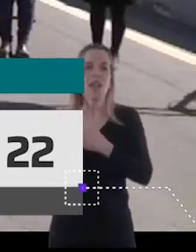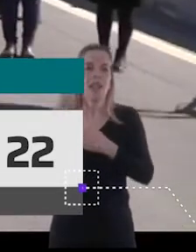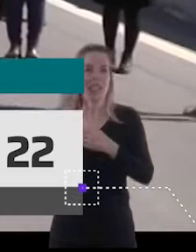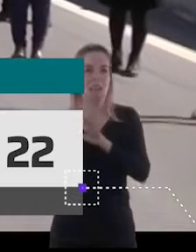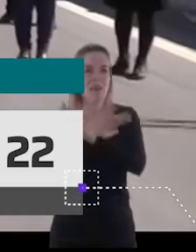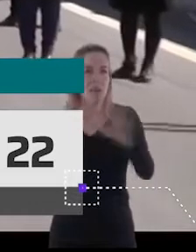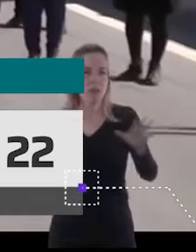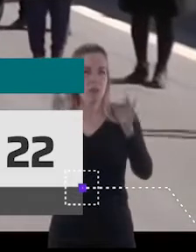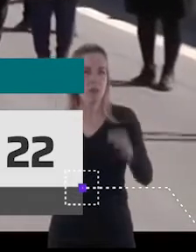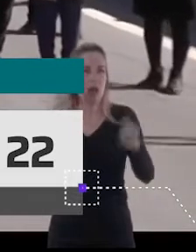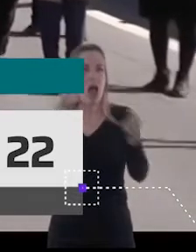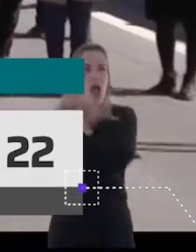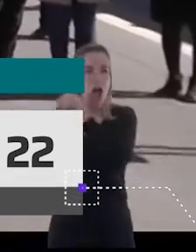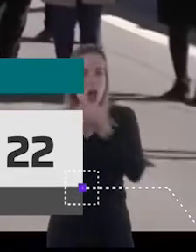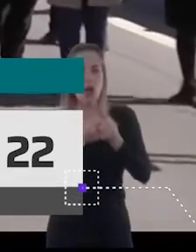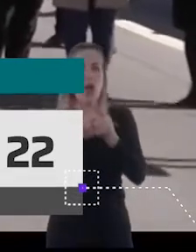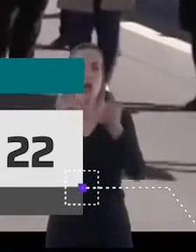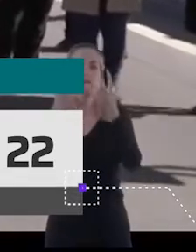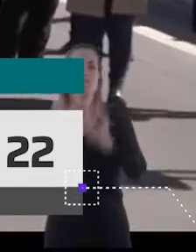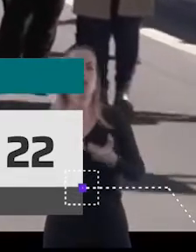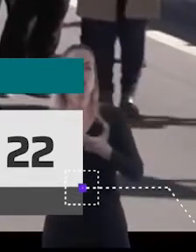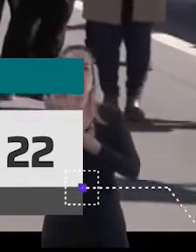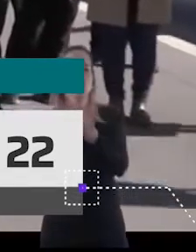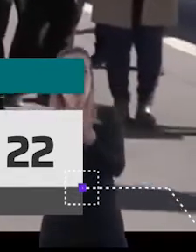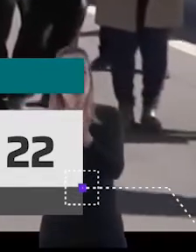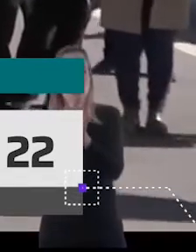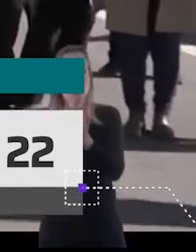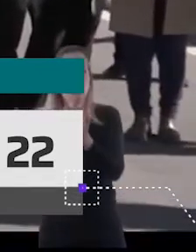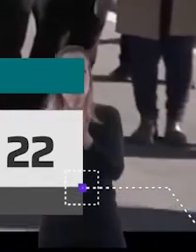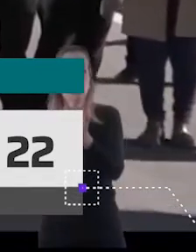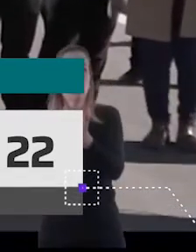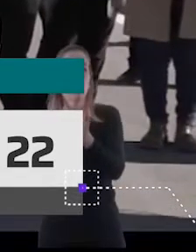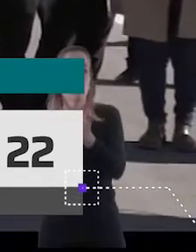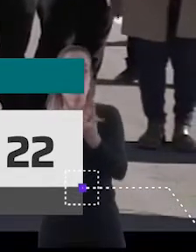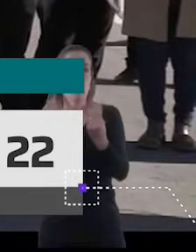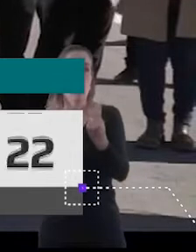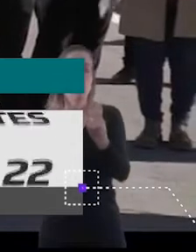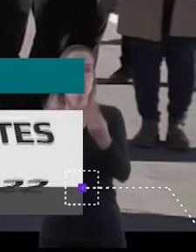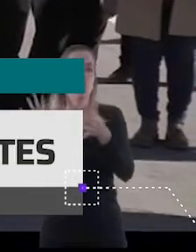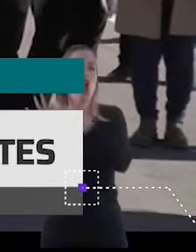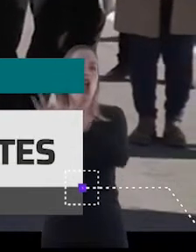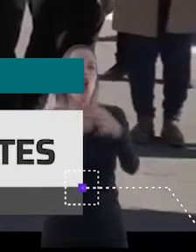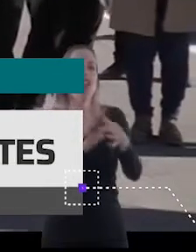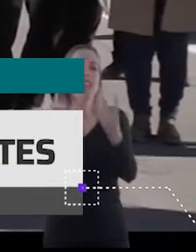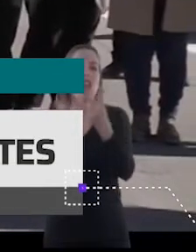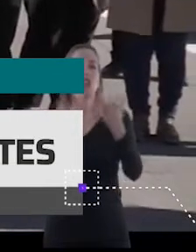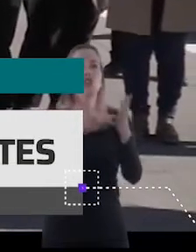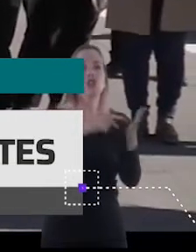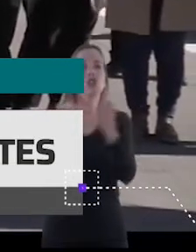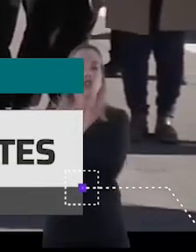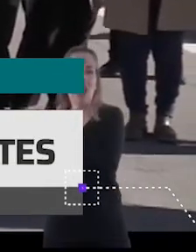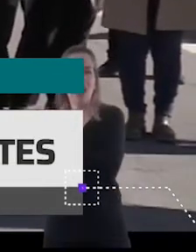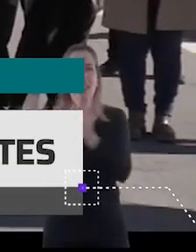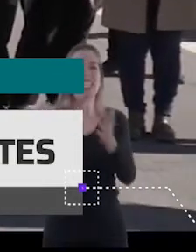prácticamente consensuados los los proyectos en su paso por las dos ciudades más pobladas de esta región que son general